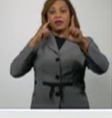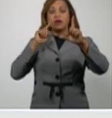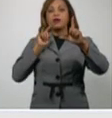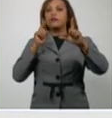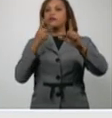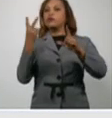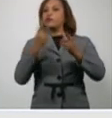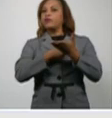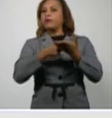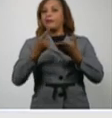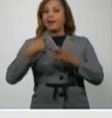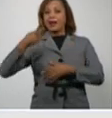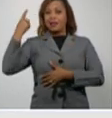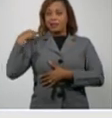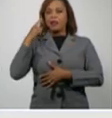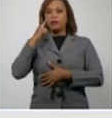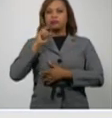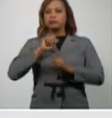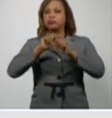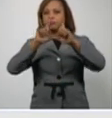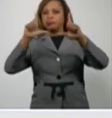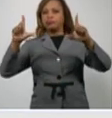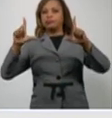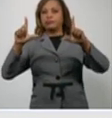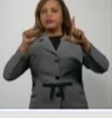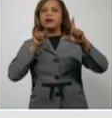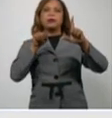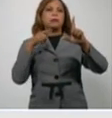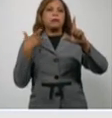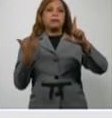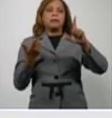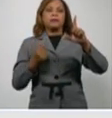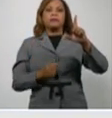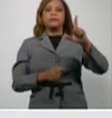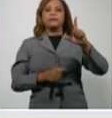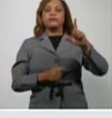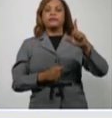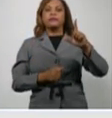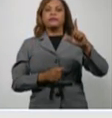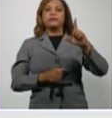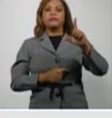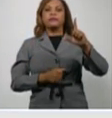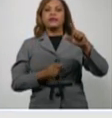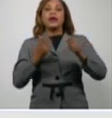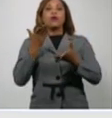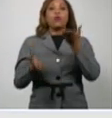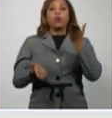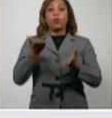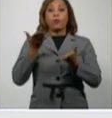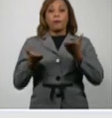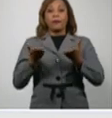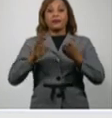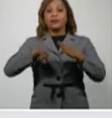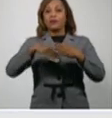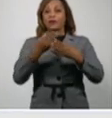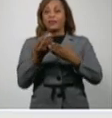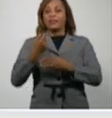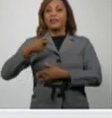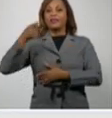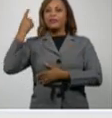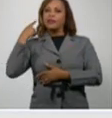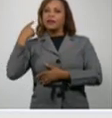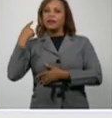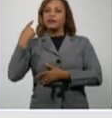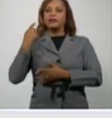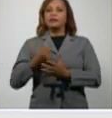días y se puede apreciar que en comparación con el día de ayer,